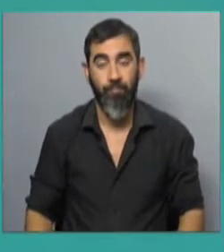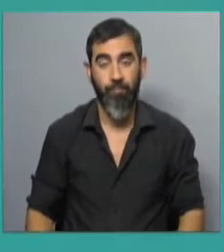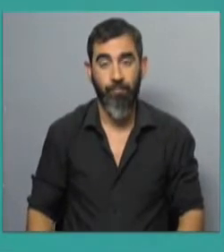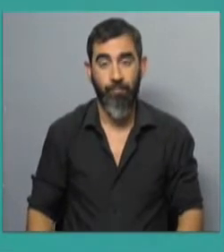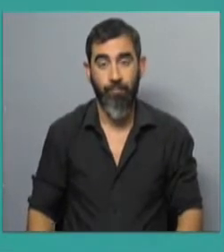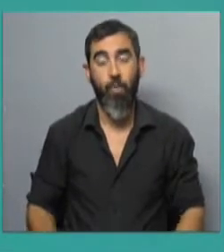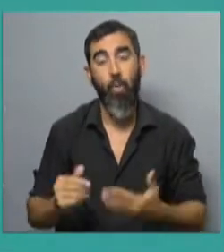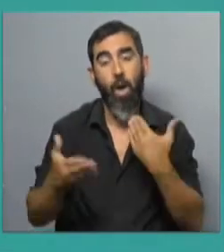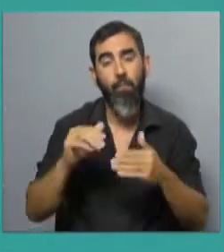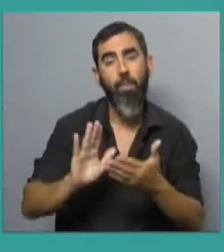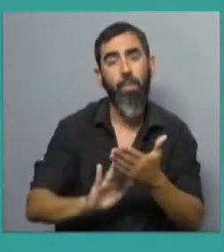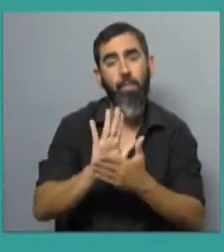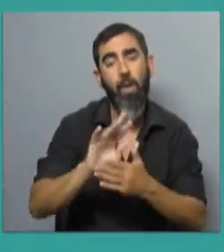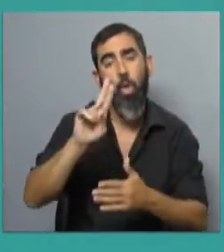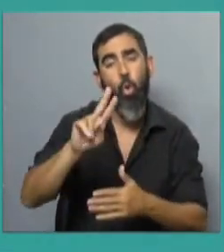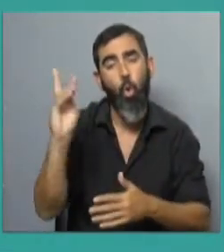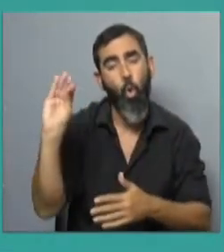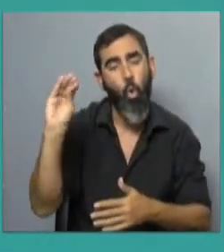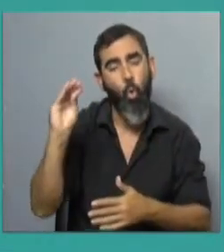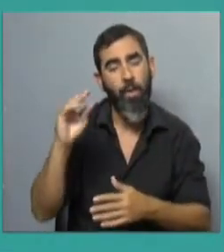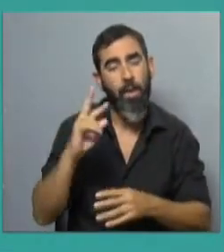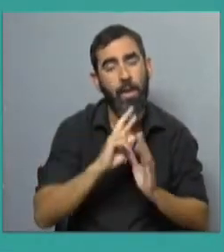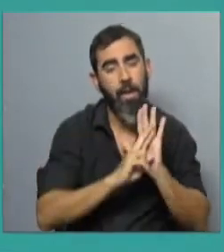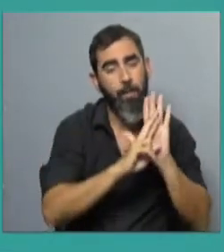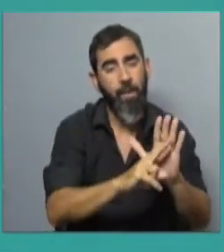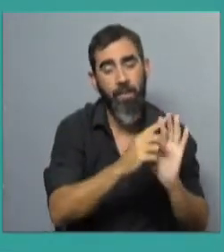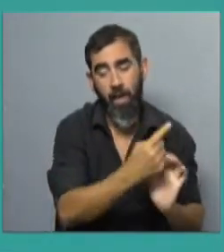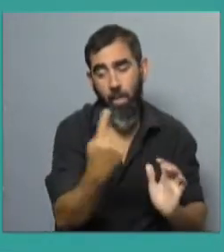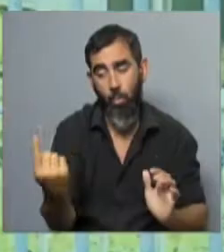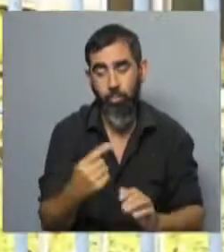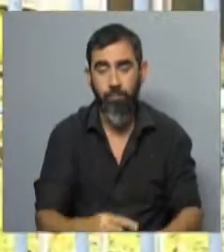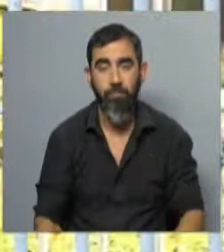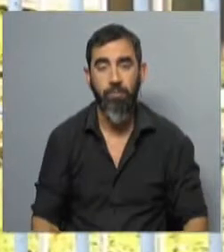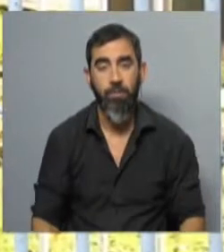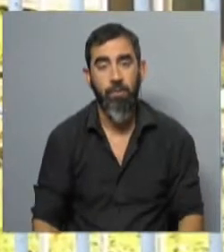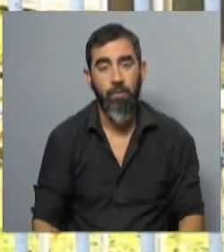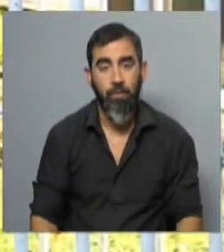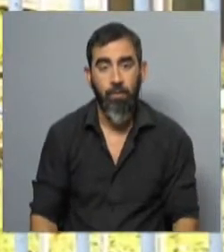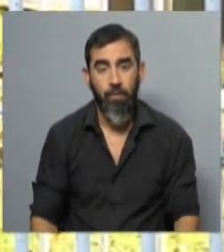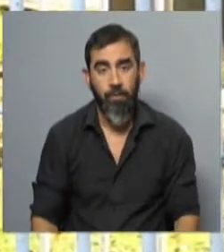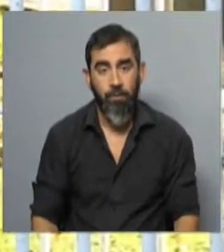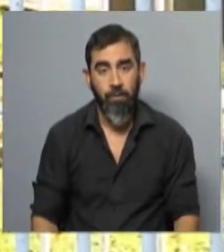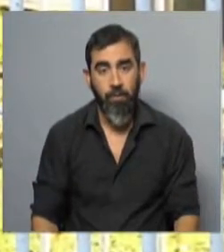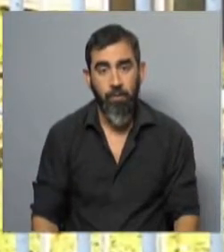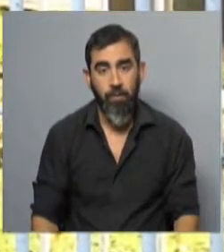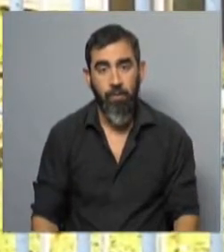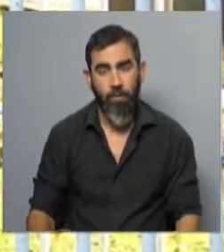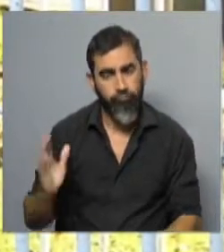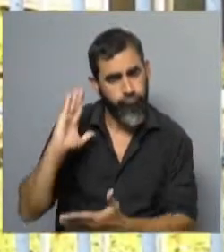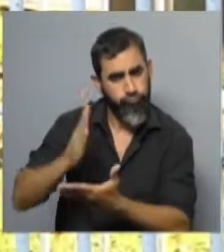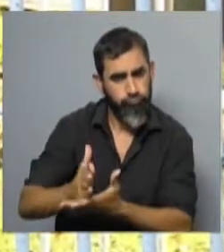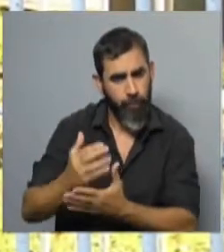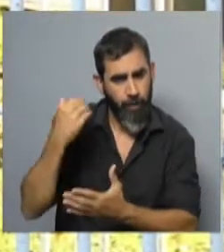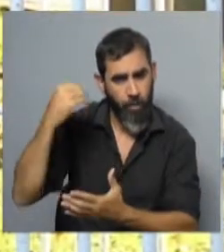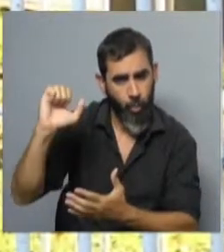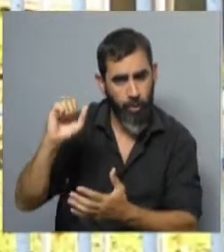Noticias conversó hoy de mañana con dos jóvenes representantes de cada una de las opciones. ¿Se es duro con los delincuentes? ¿Se